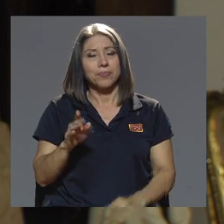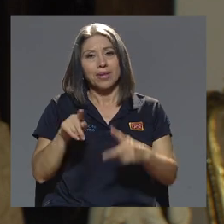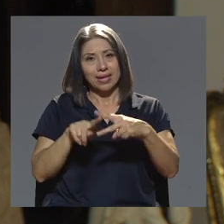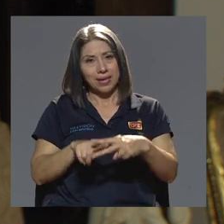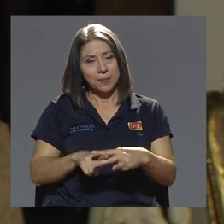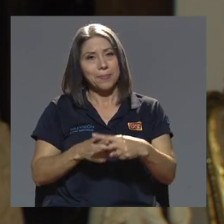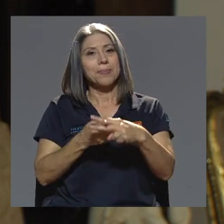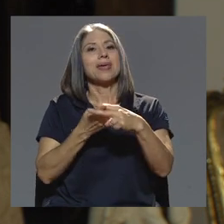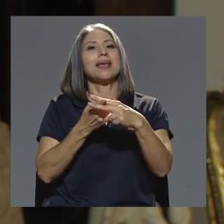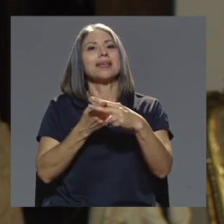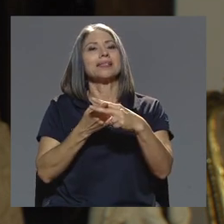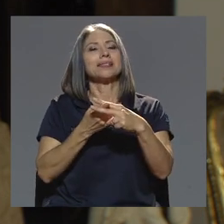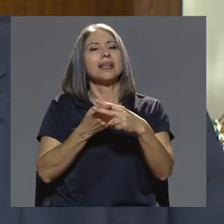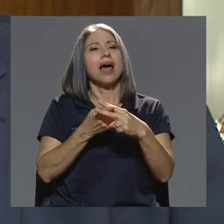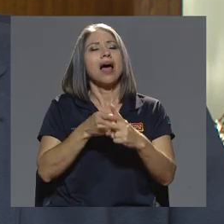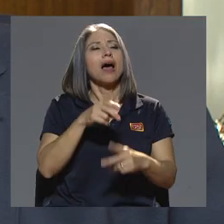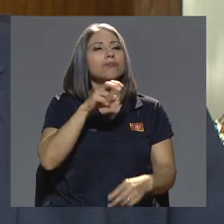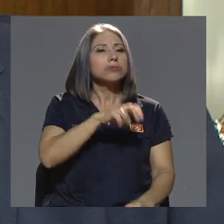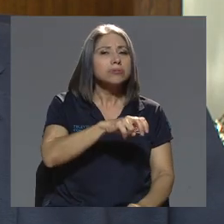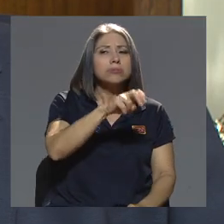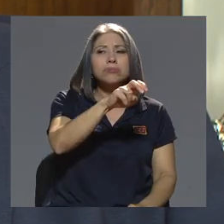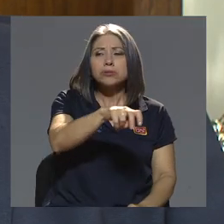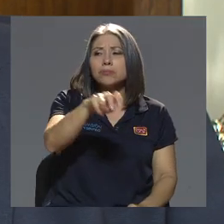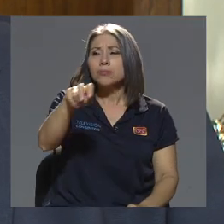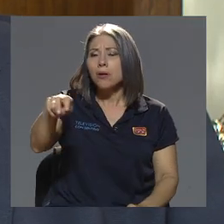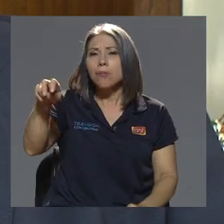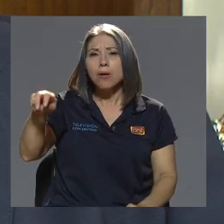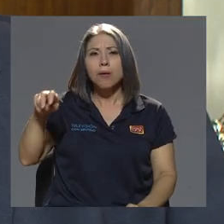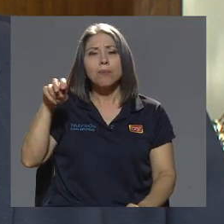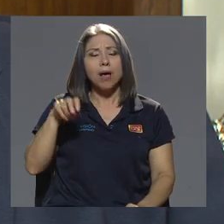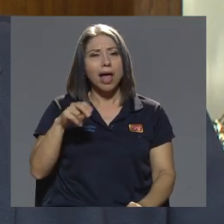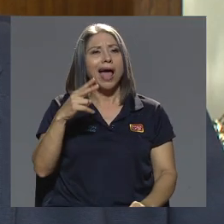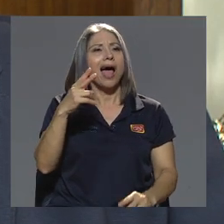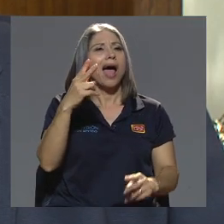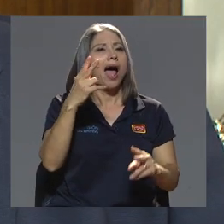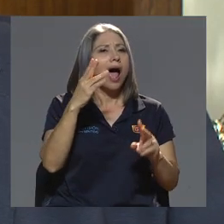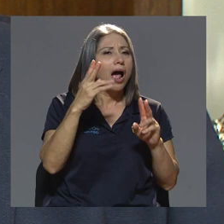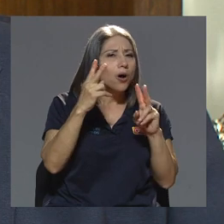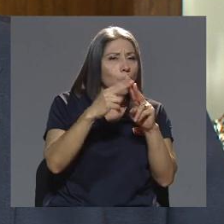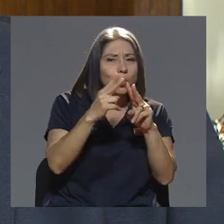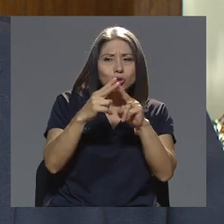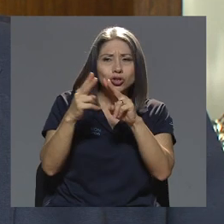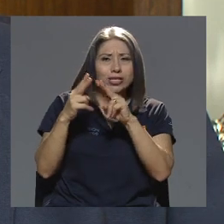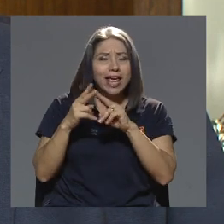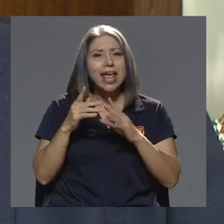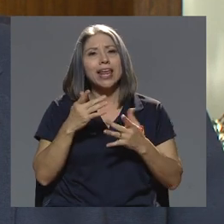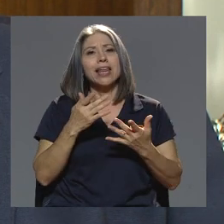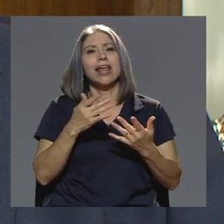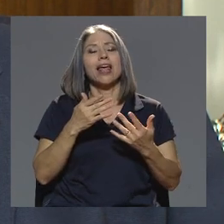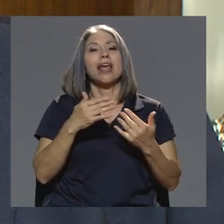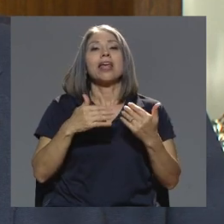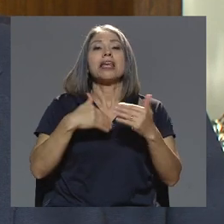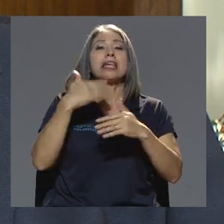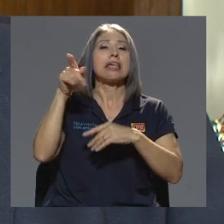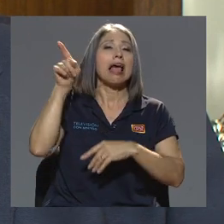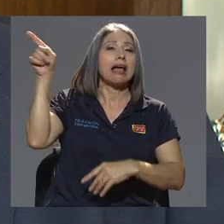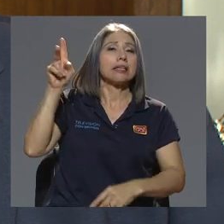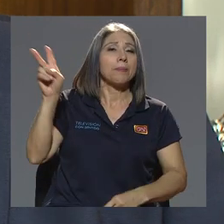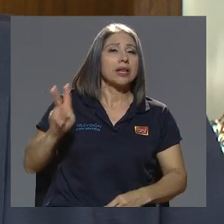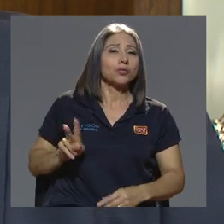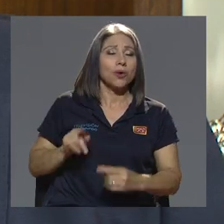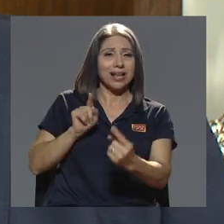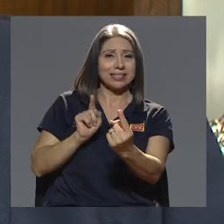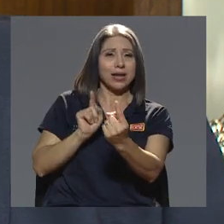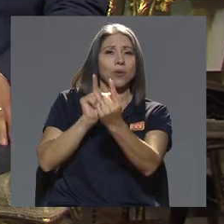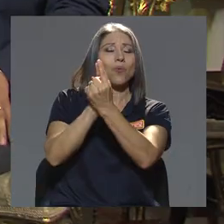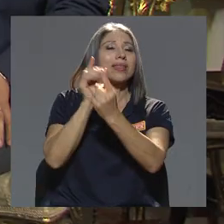empieza a viajar y a conocer, y se encuentra a Doña Blanca, allá en Venezuela, uh-huh. la esposa casualmente de